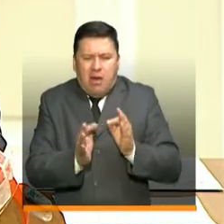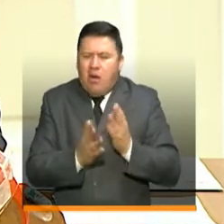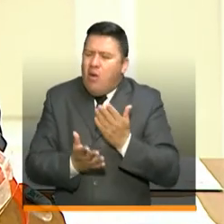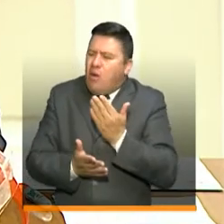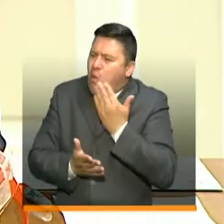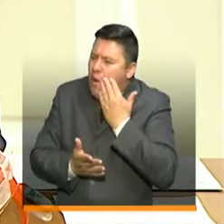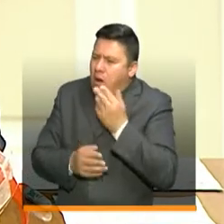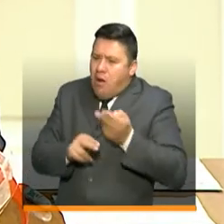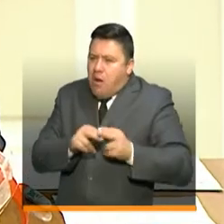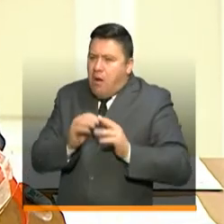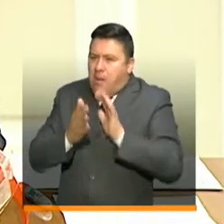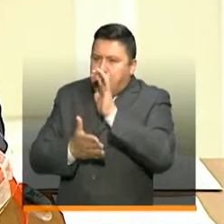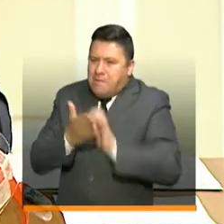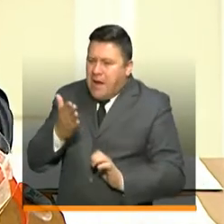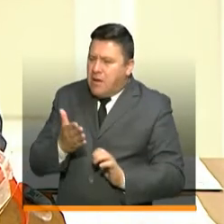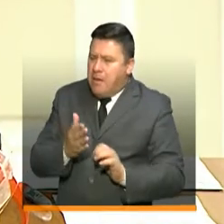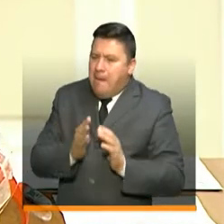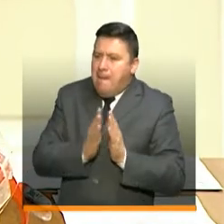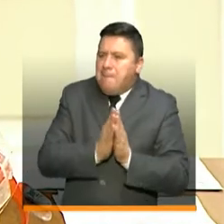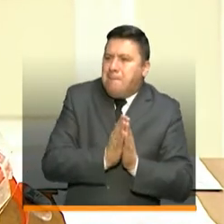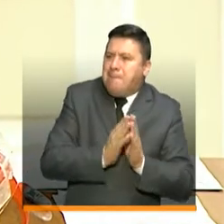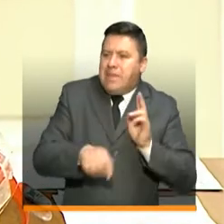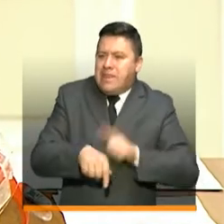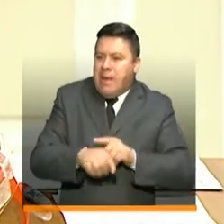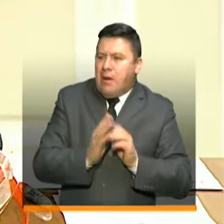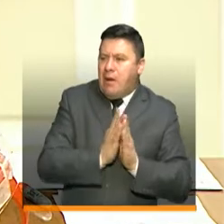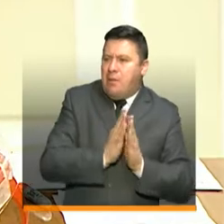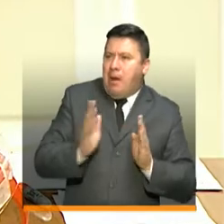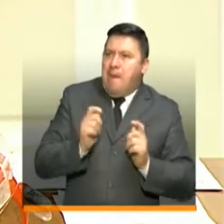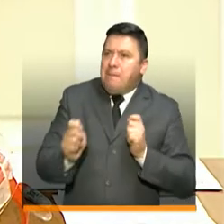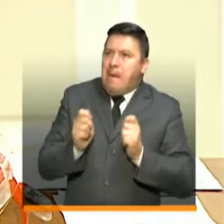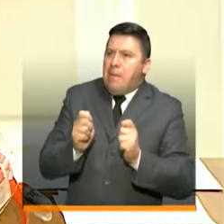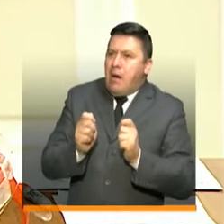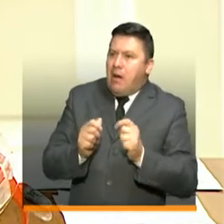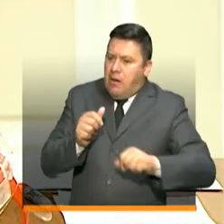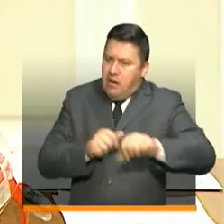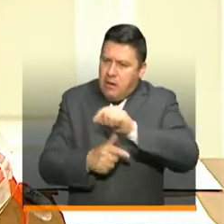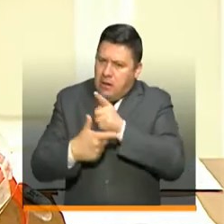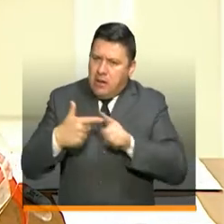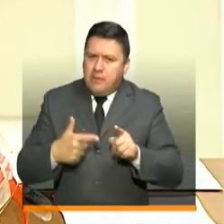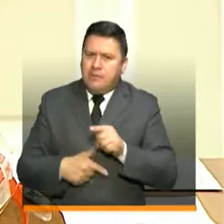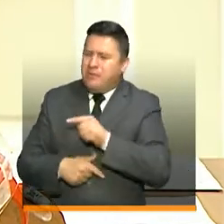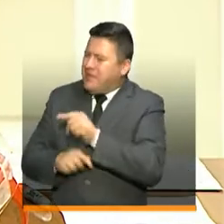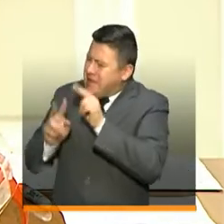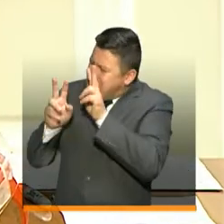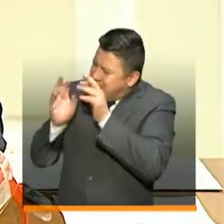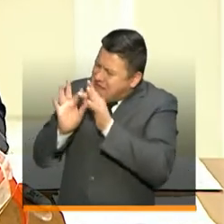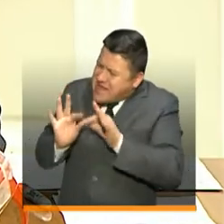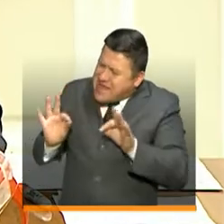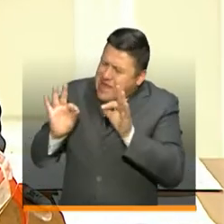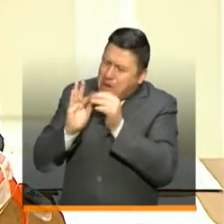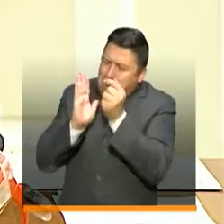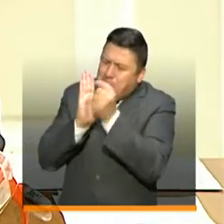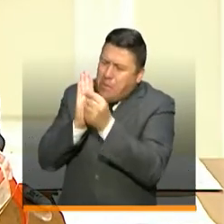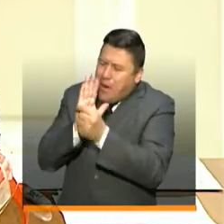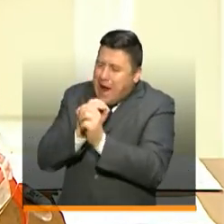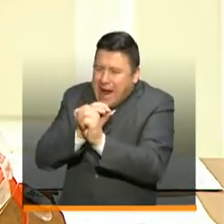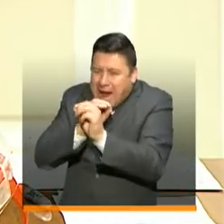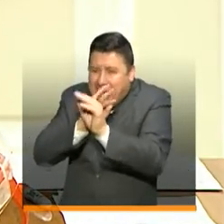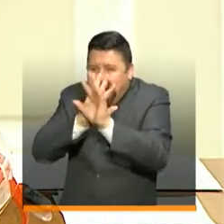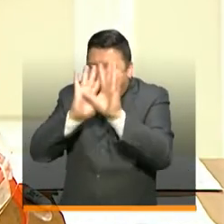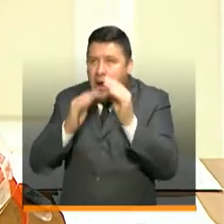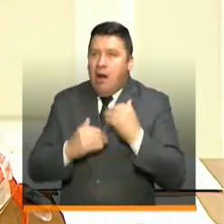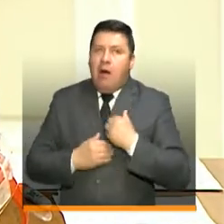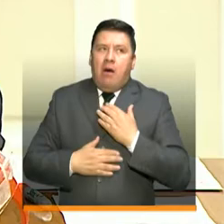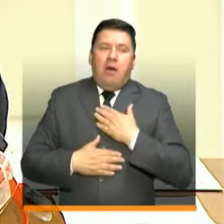reducción de intereses ampliar los periodos de amortización yo creo que hablemos de sus elementos puntuales que